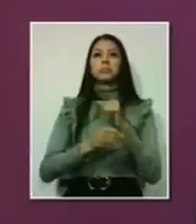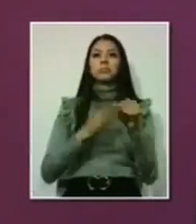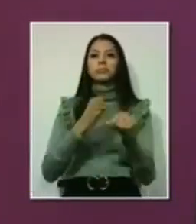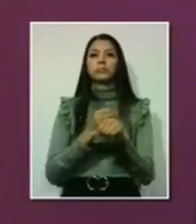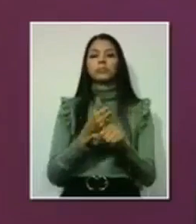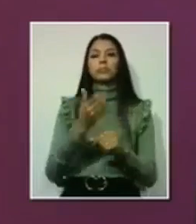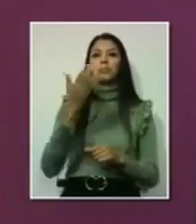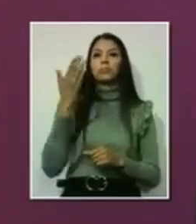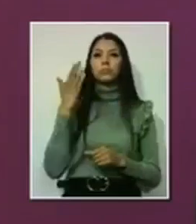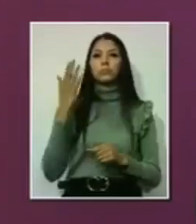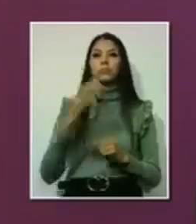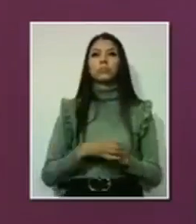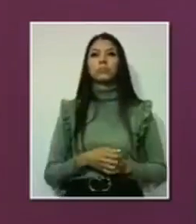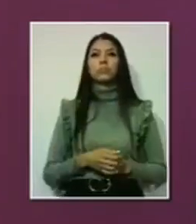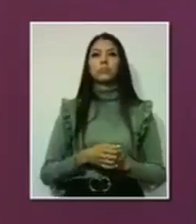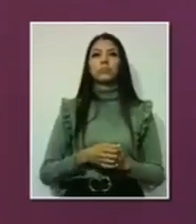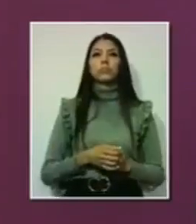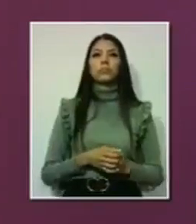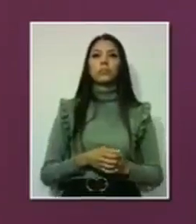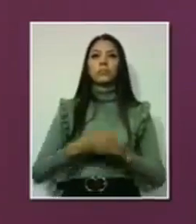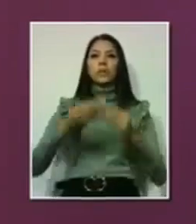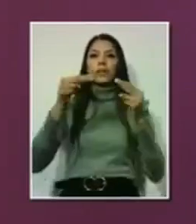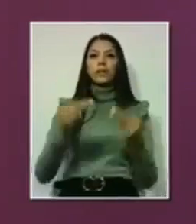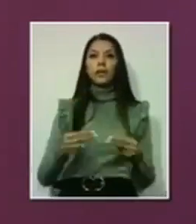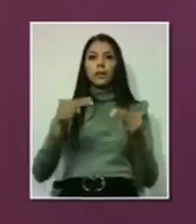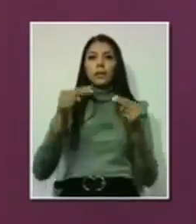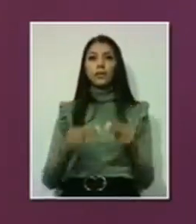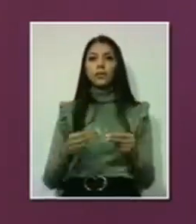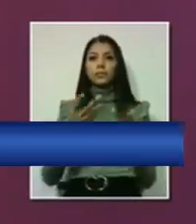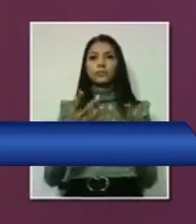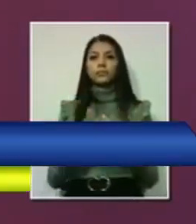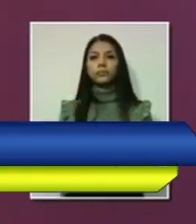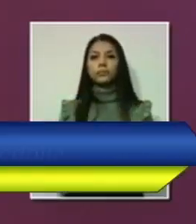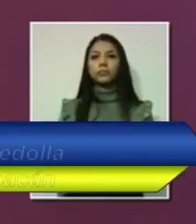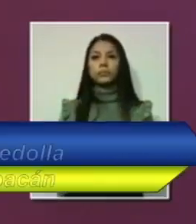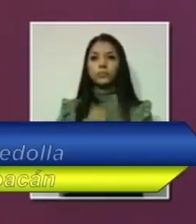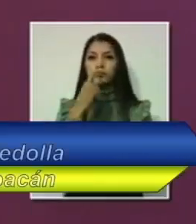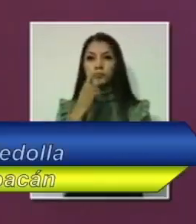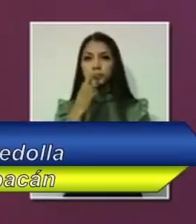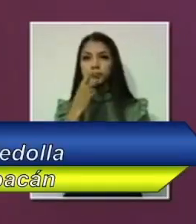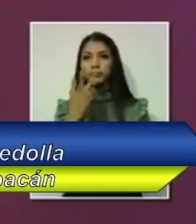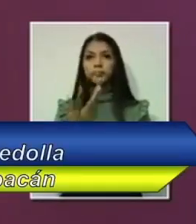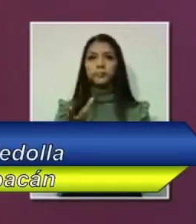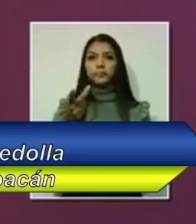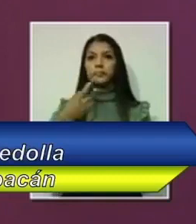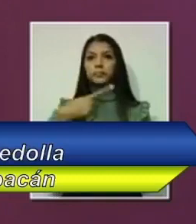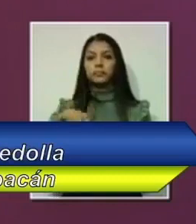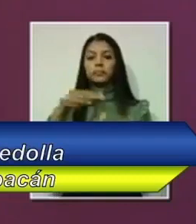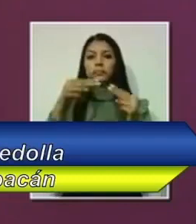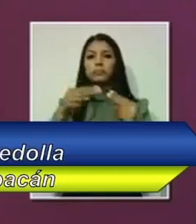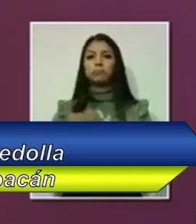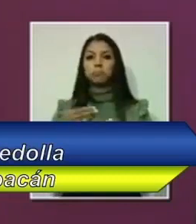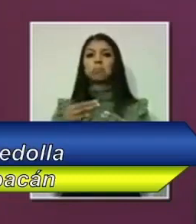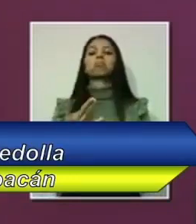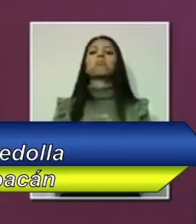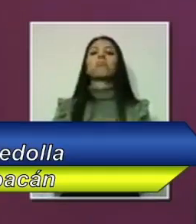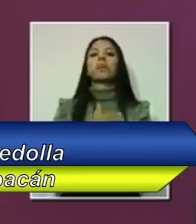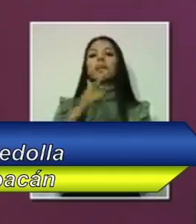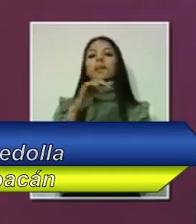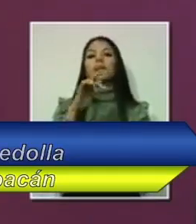años los negocios, giros negros, giros rojos en